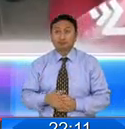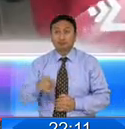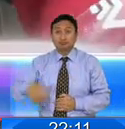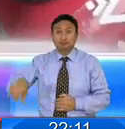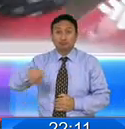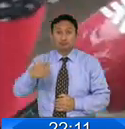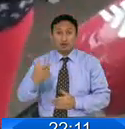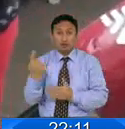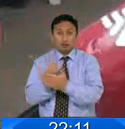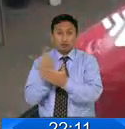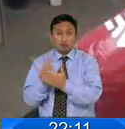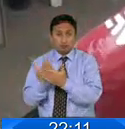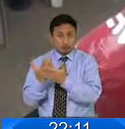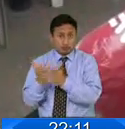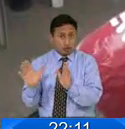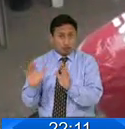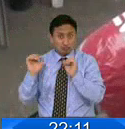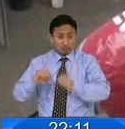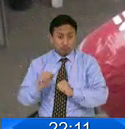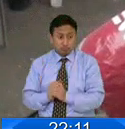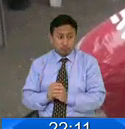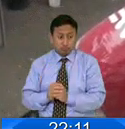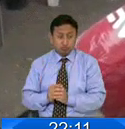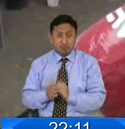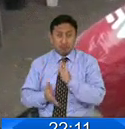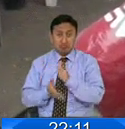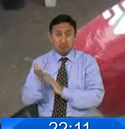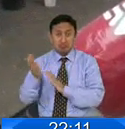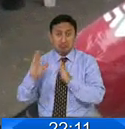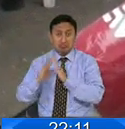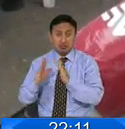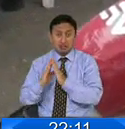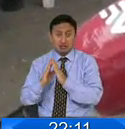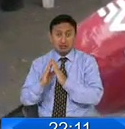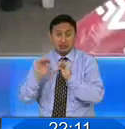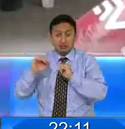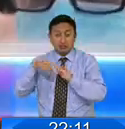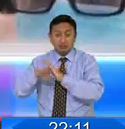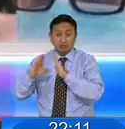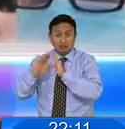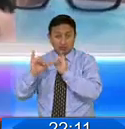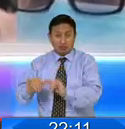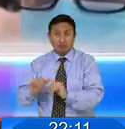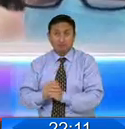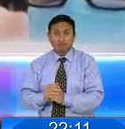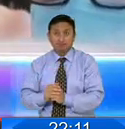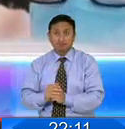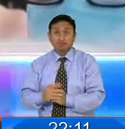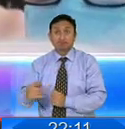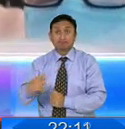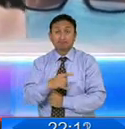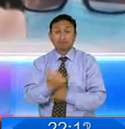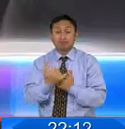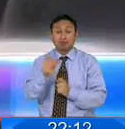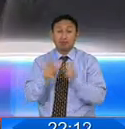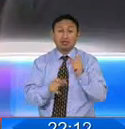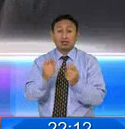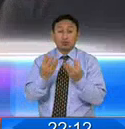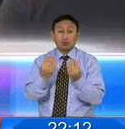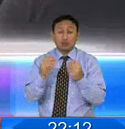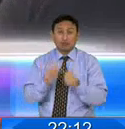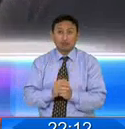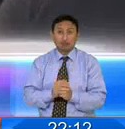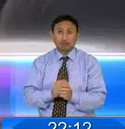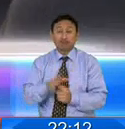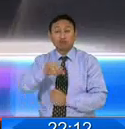terminaron su confinamiento, ellos ya están prácticamente dados de alta y ellos están en sus domicilios. La afluencia masiva de personas permitió